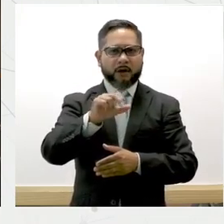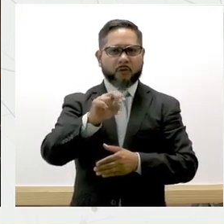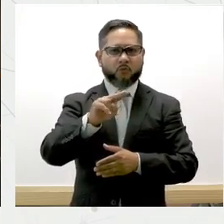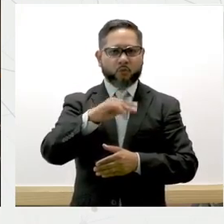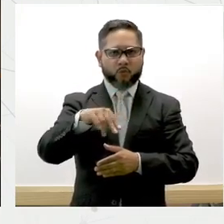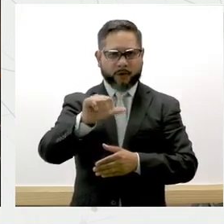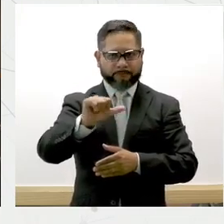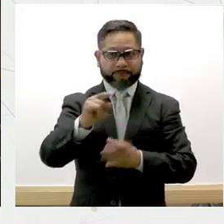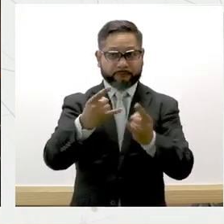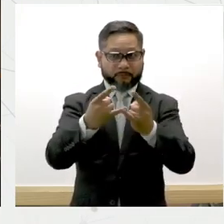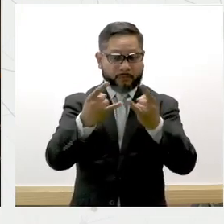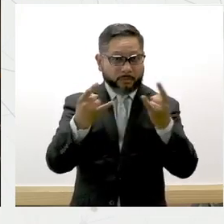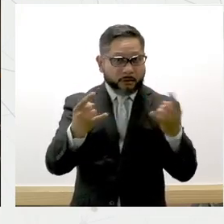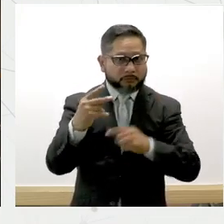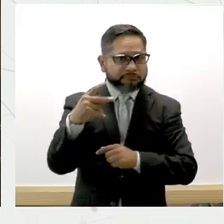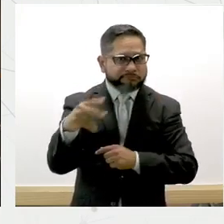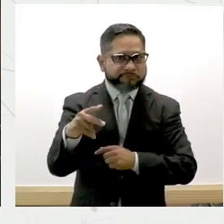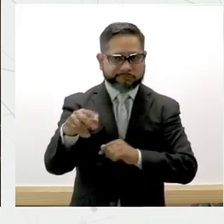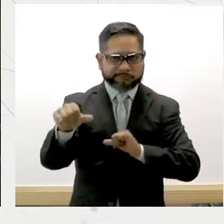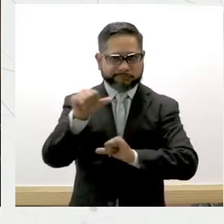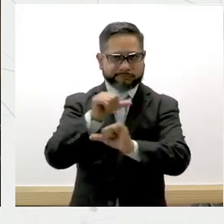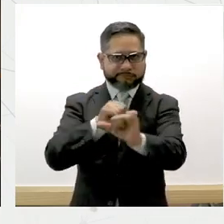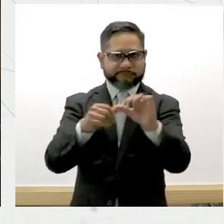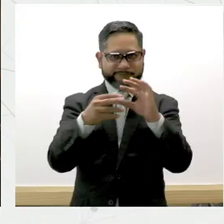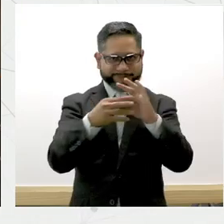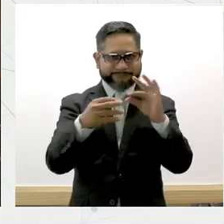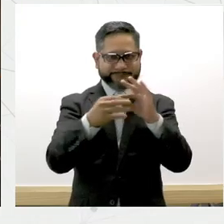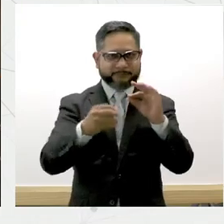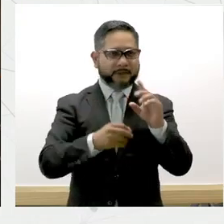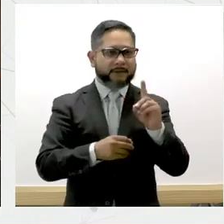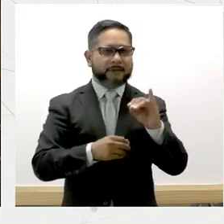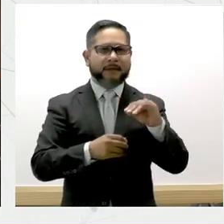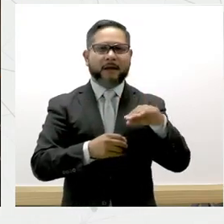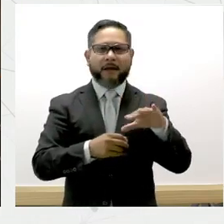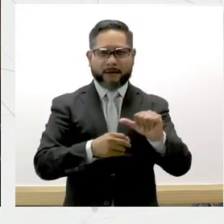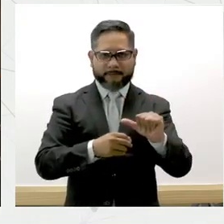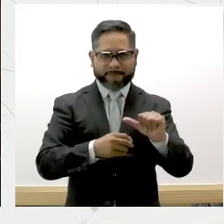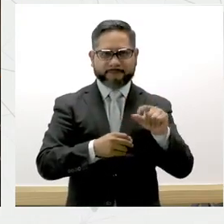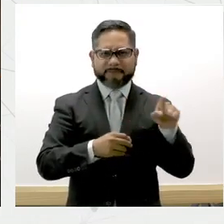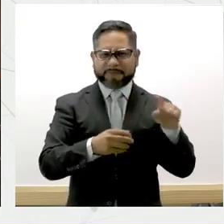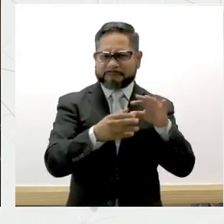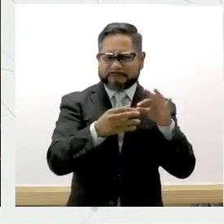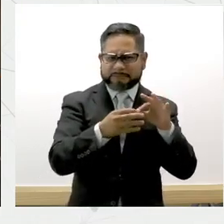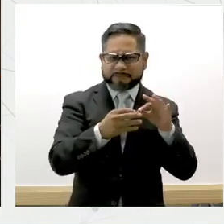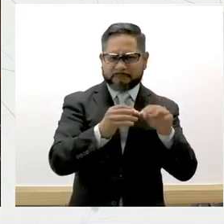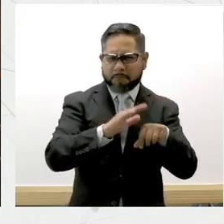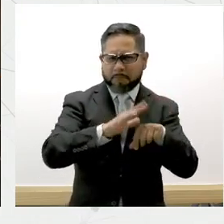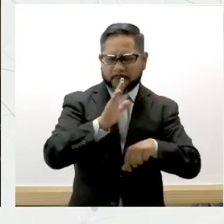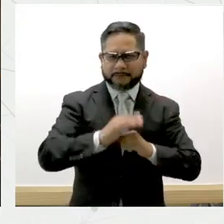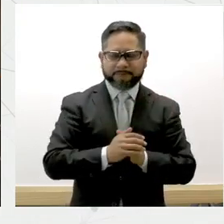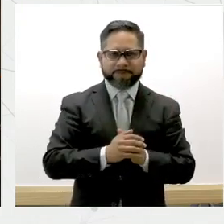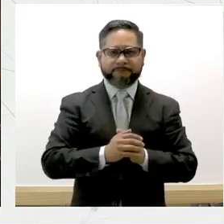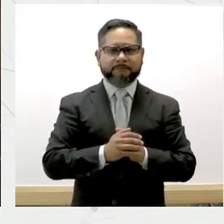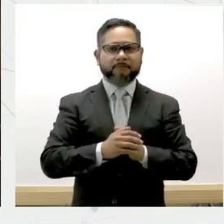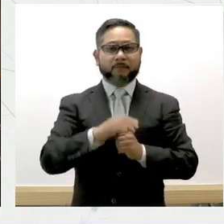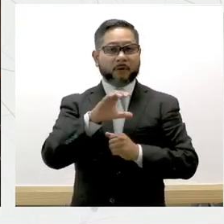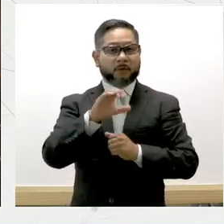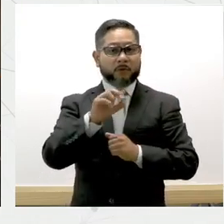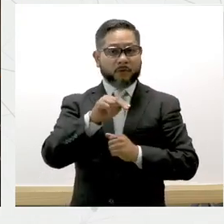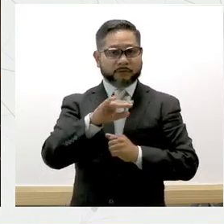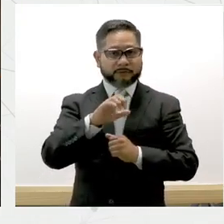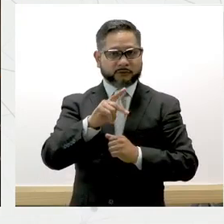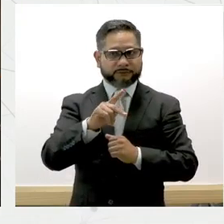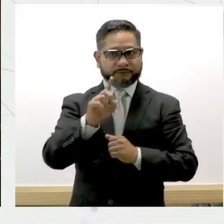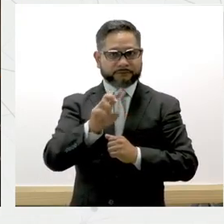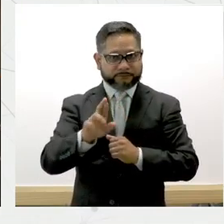semblanza antes de darle la palabra a mi colega Diana Linet Juárez Cáceres. Concepción Campos Acuña es doctora en